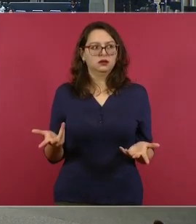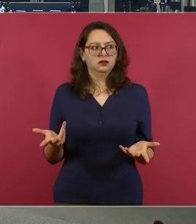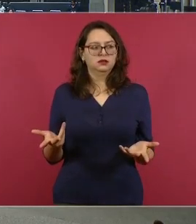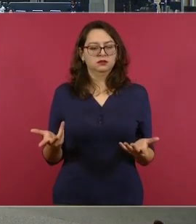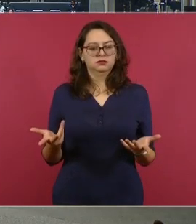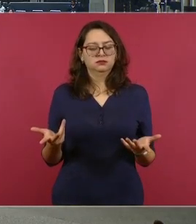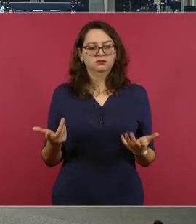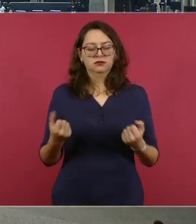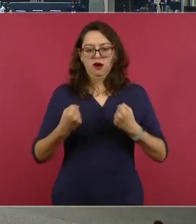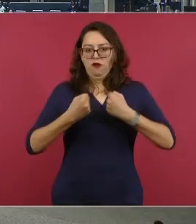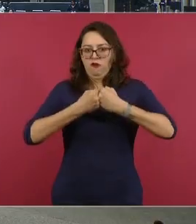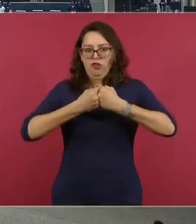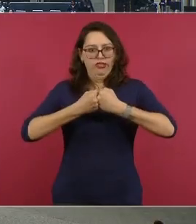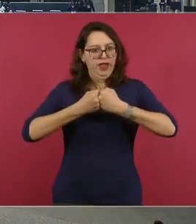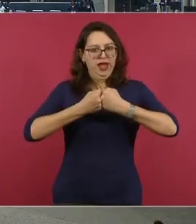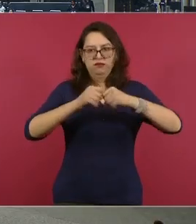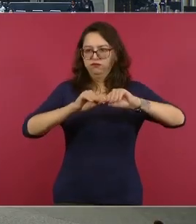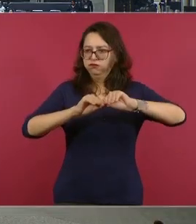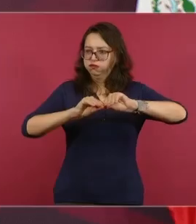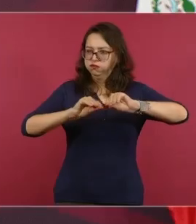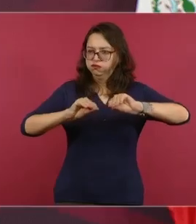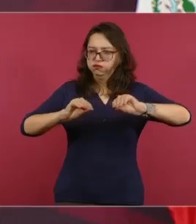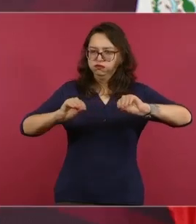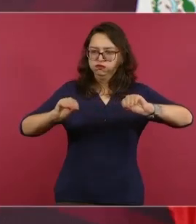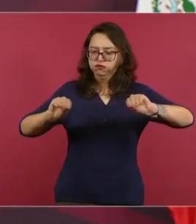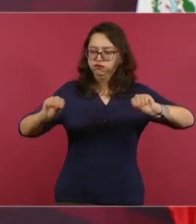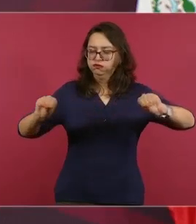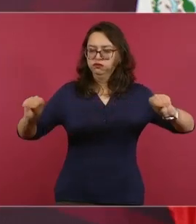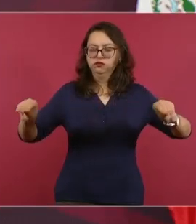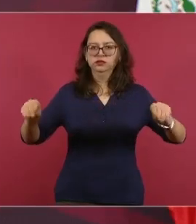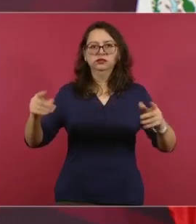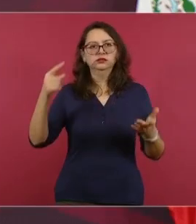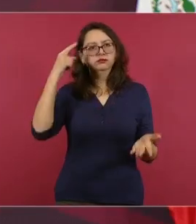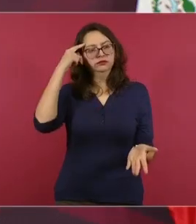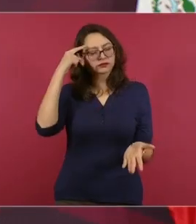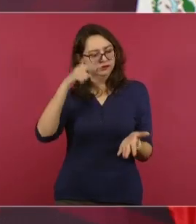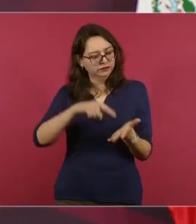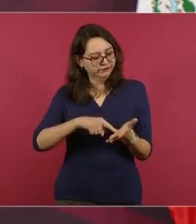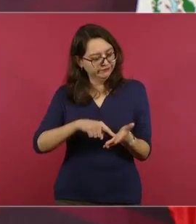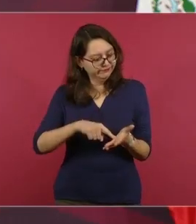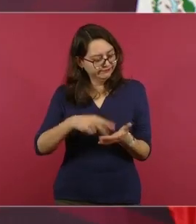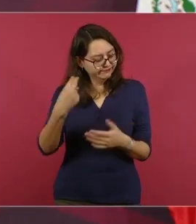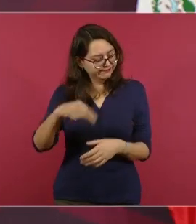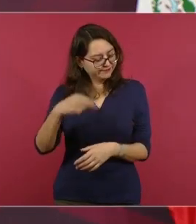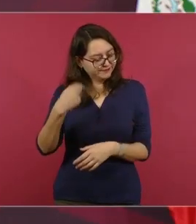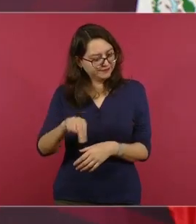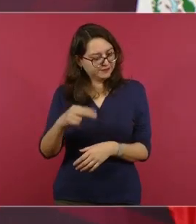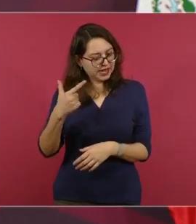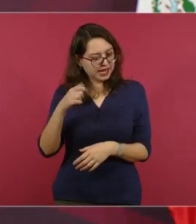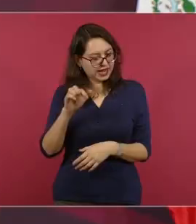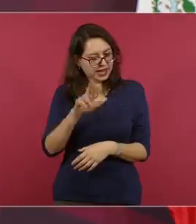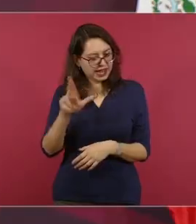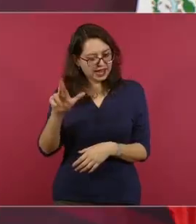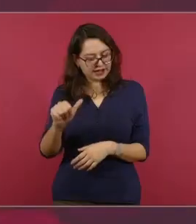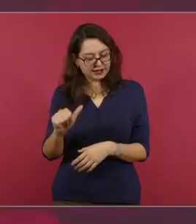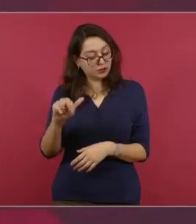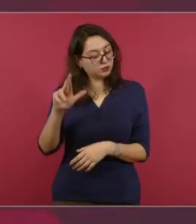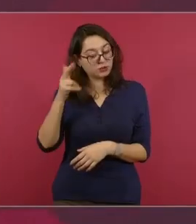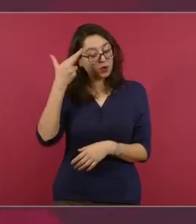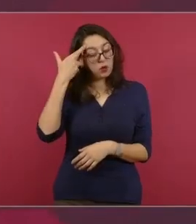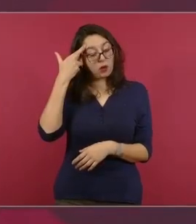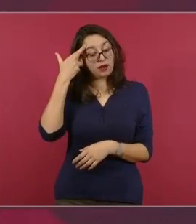corredor fronterizo. Yo creo que se apellidaba Guerra, pero no